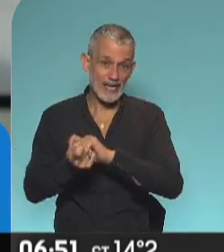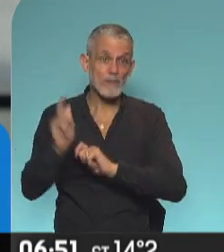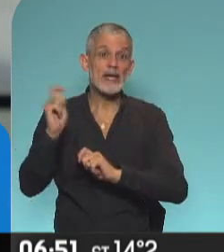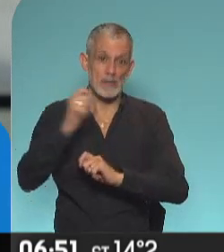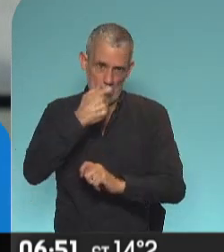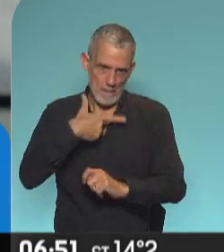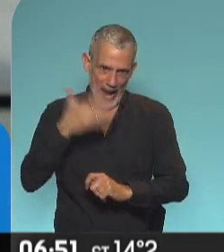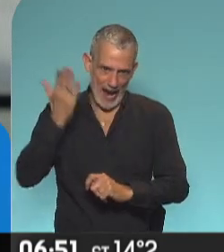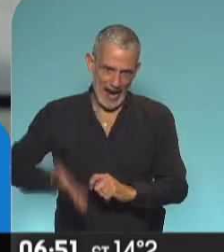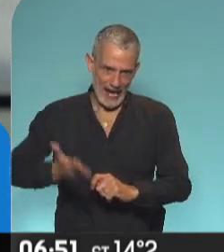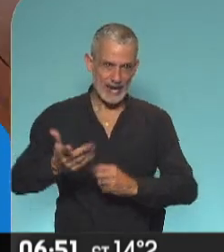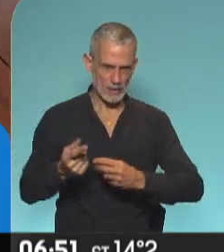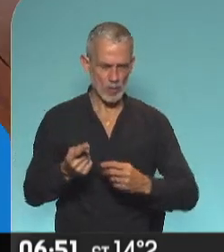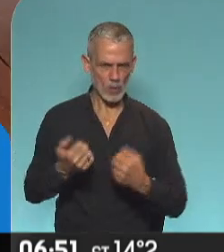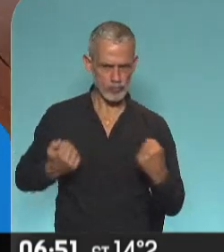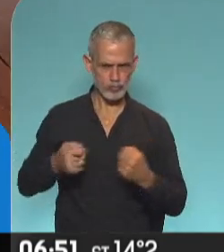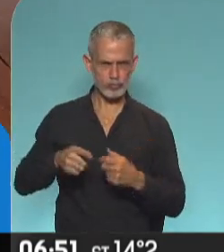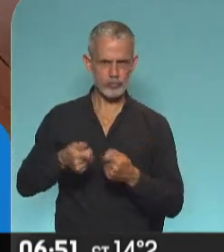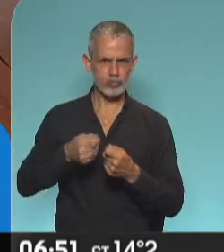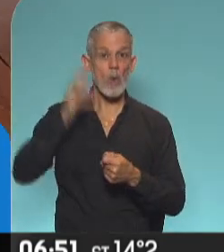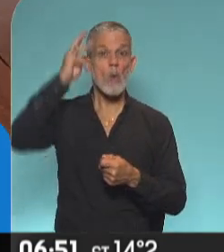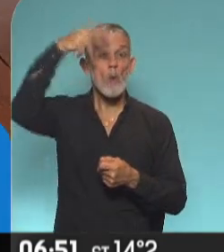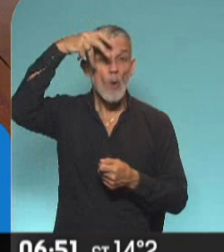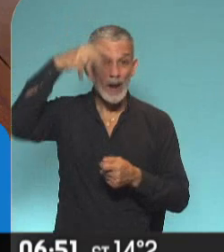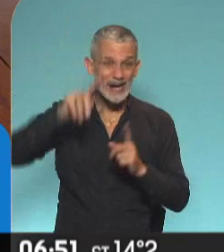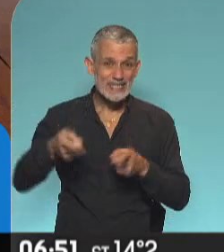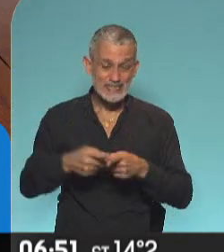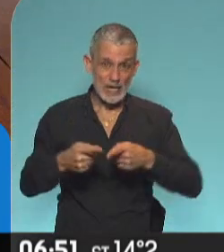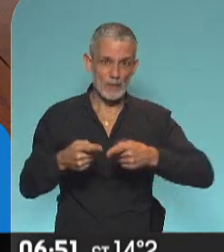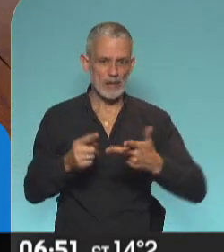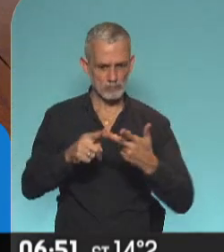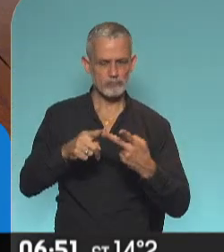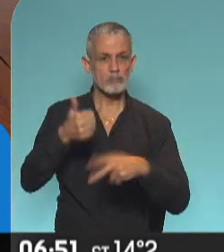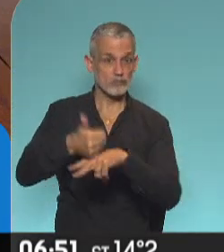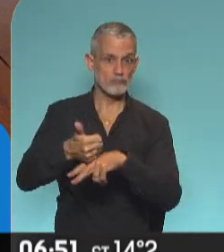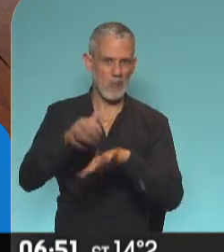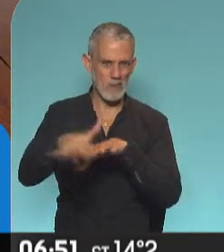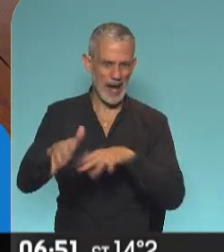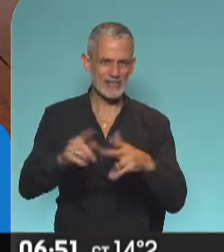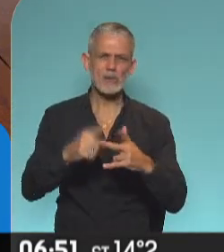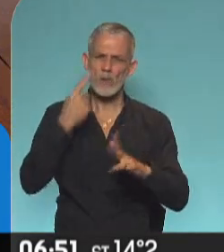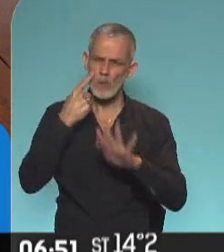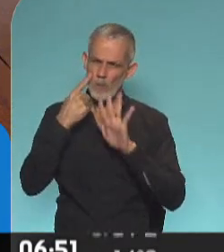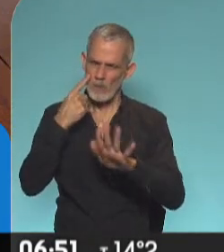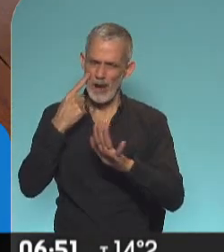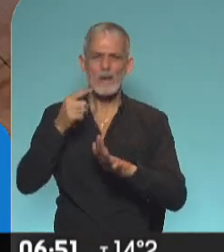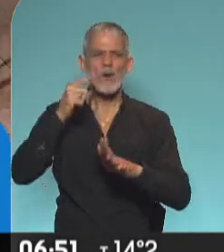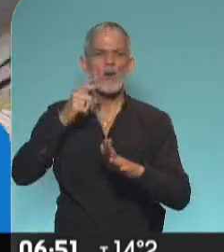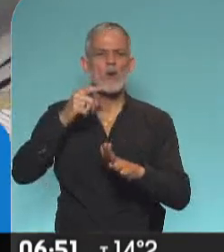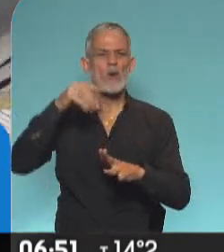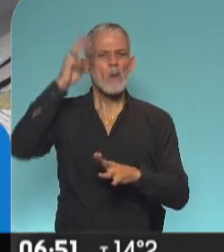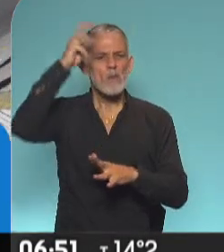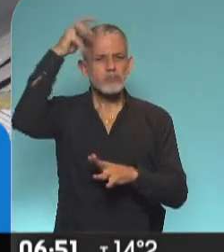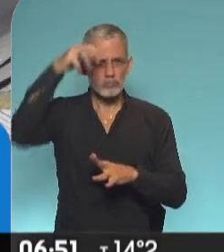Mauricio Macri porque salió a jugar fuerte. Patricia Bullrich también. Patricia Bullrich también, pero ahí me parece que hay que poner el acento, porque Patricia Bullrich